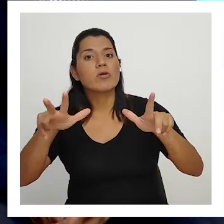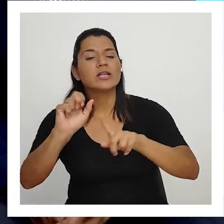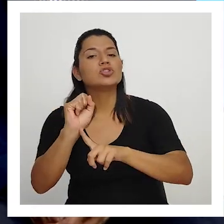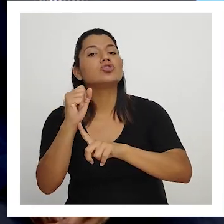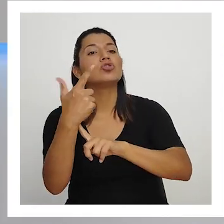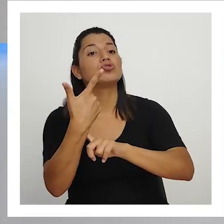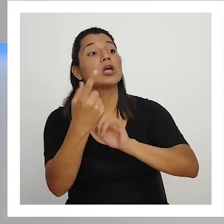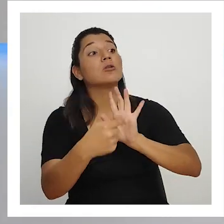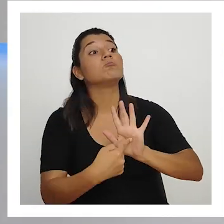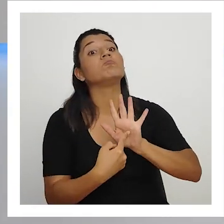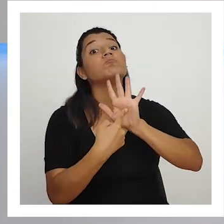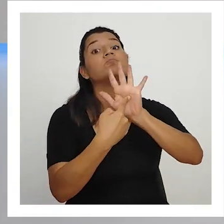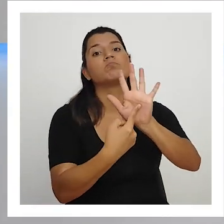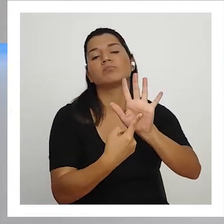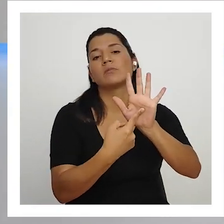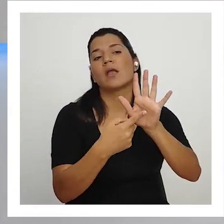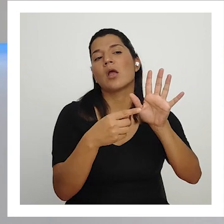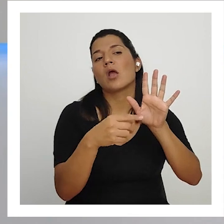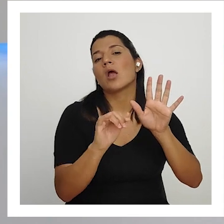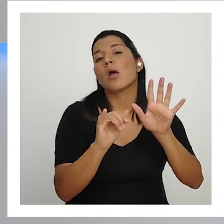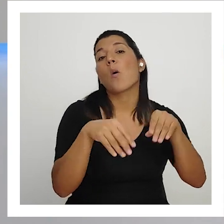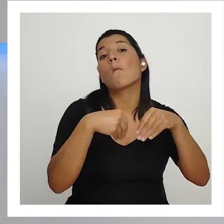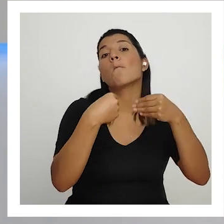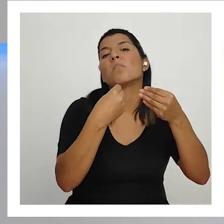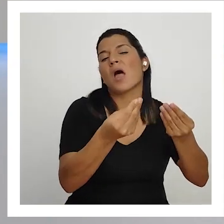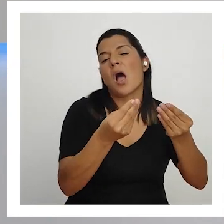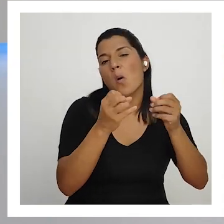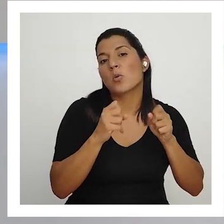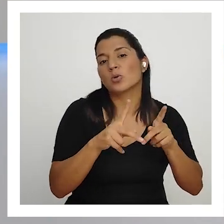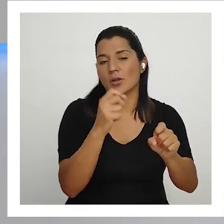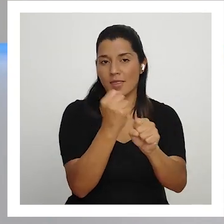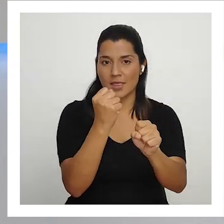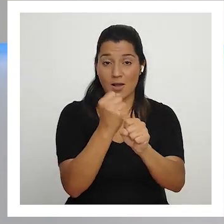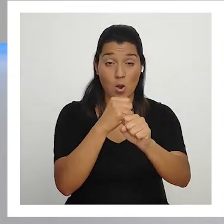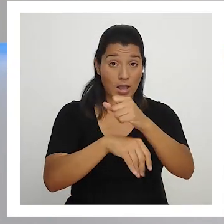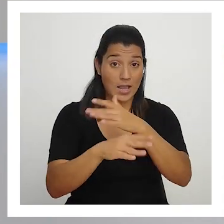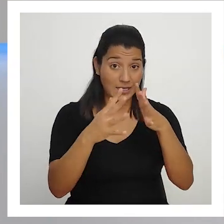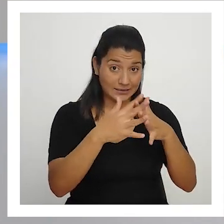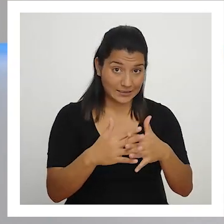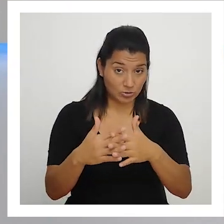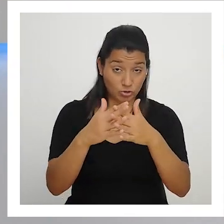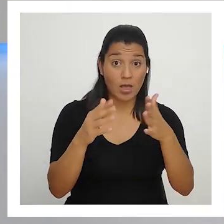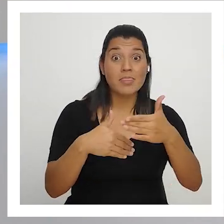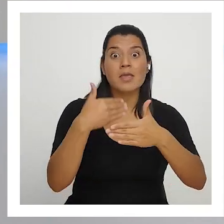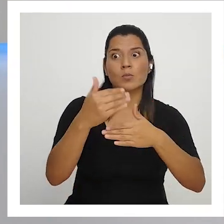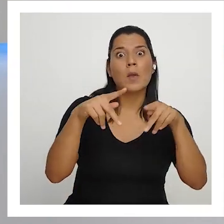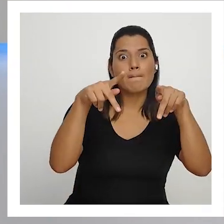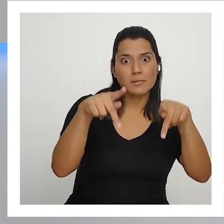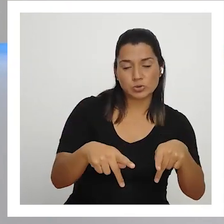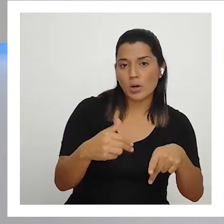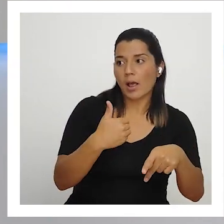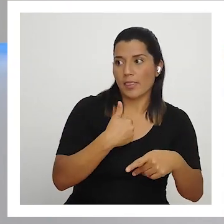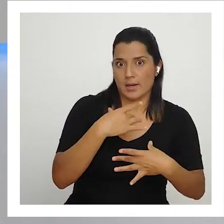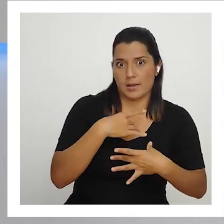de trabajo en Estados Unidos. Después de esto, personas que estén realmente buscando trabajo, que estén interesados en poder tal vez hacer